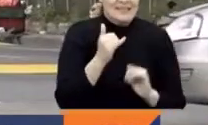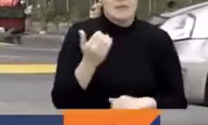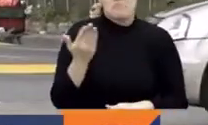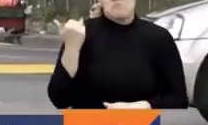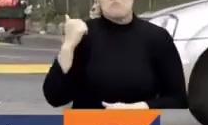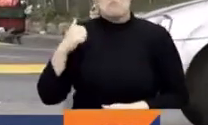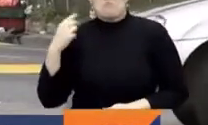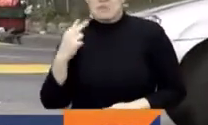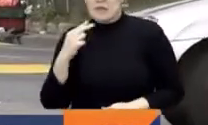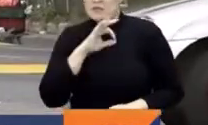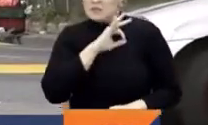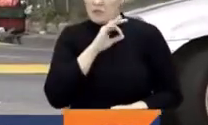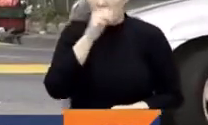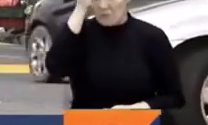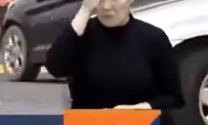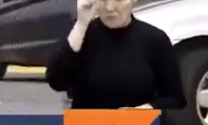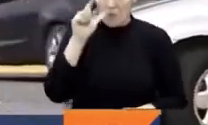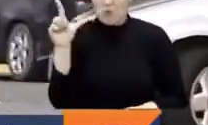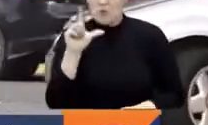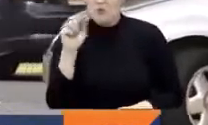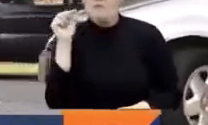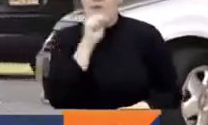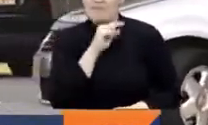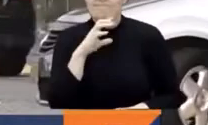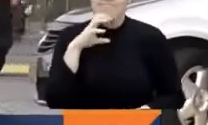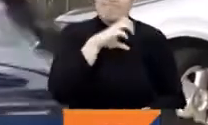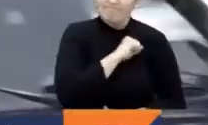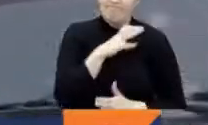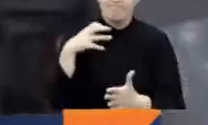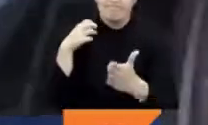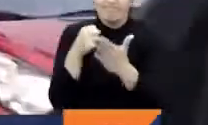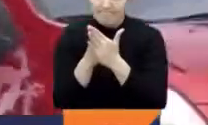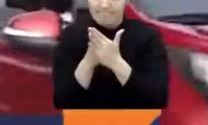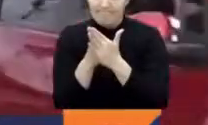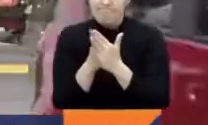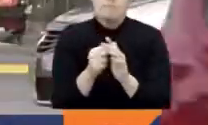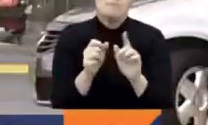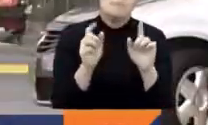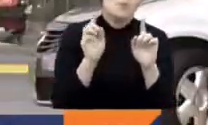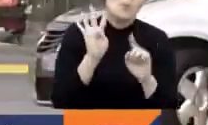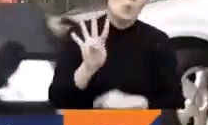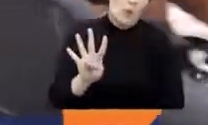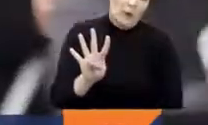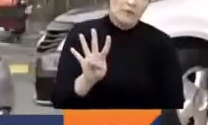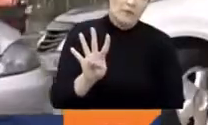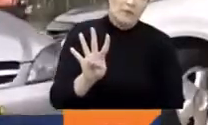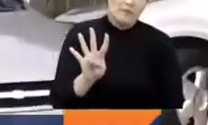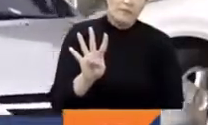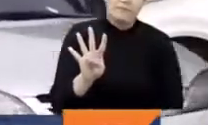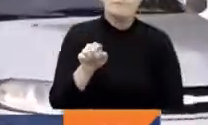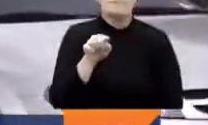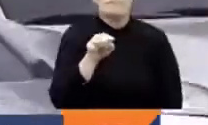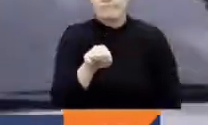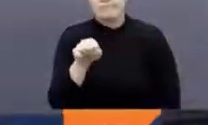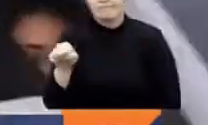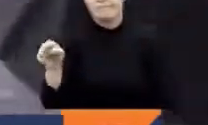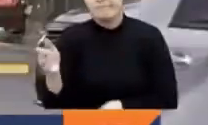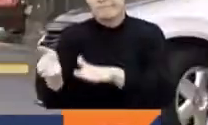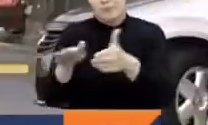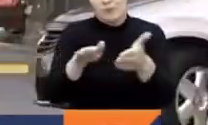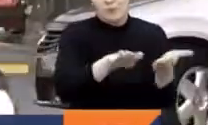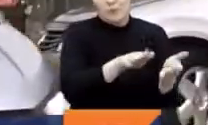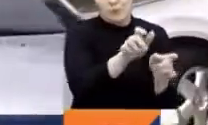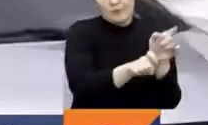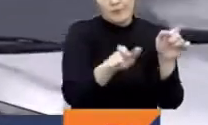semana festivo. Lamentablemente, de estos 7 accidentes que sucedieron, 4 de ellos generaron pérdidas